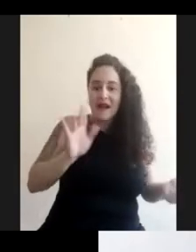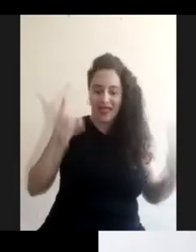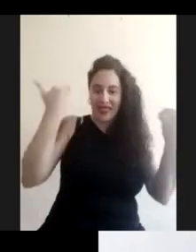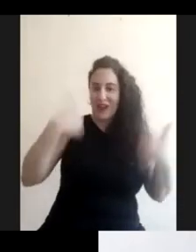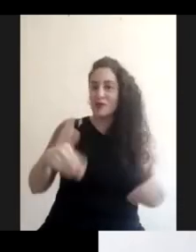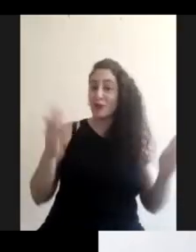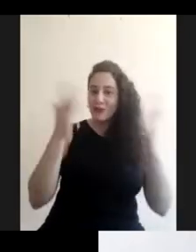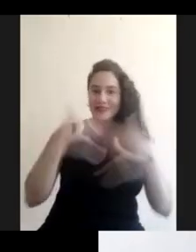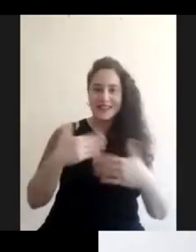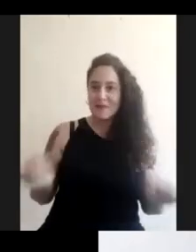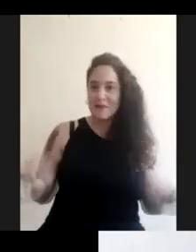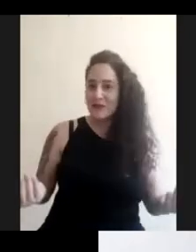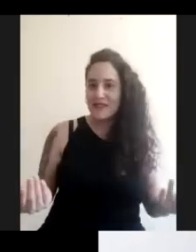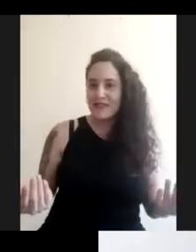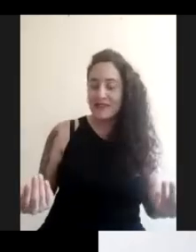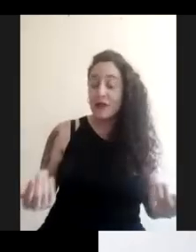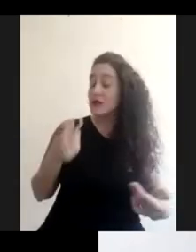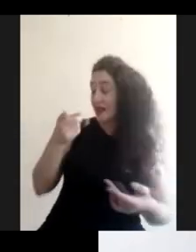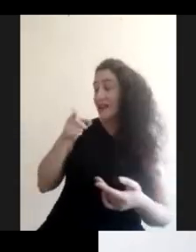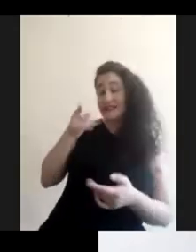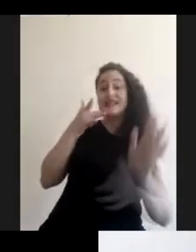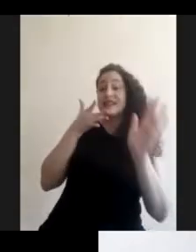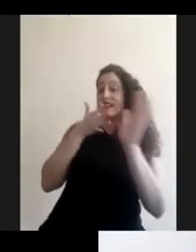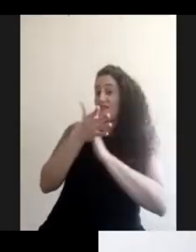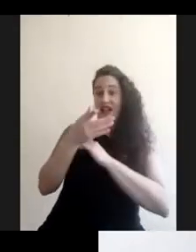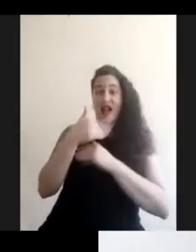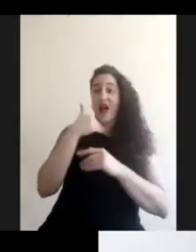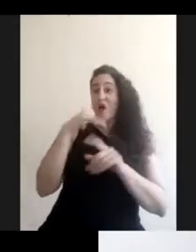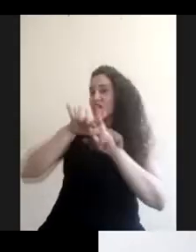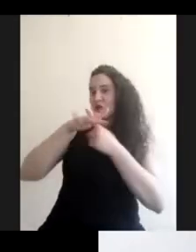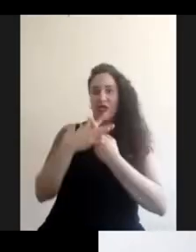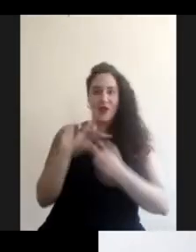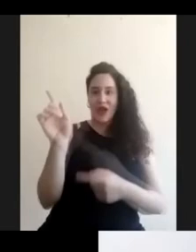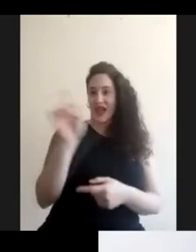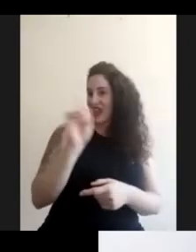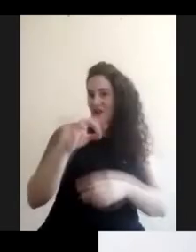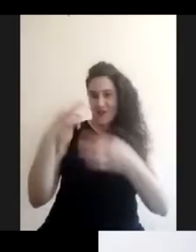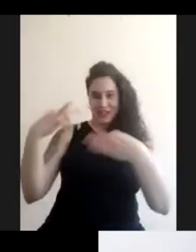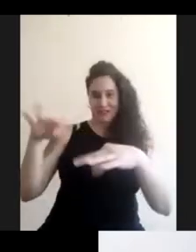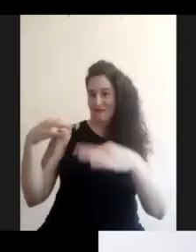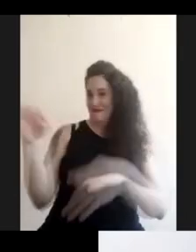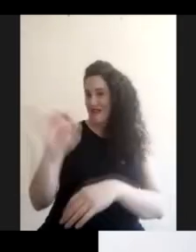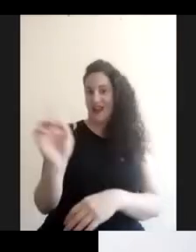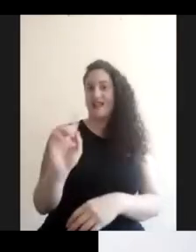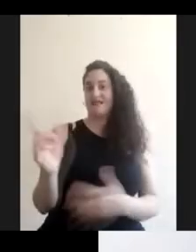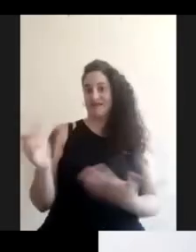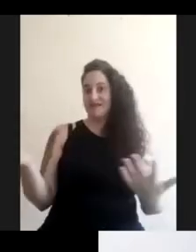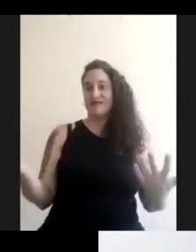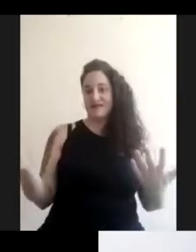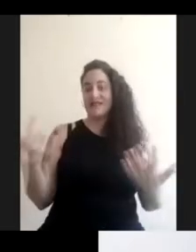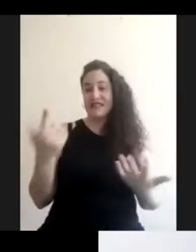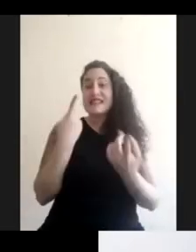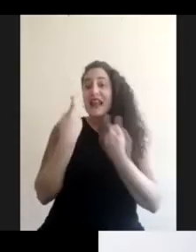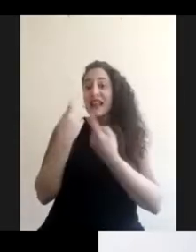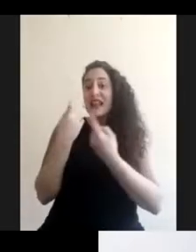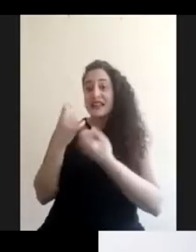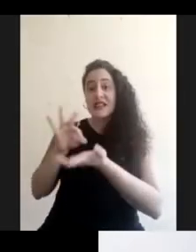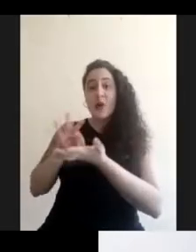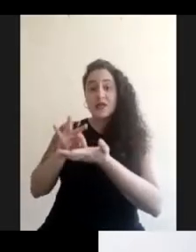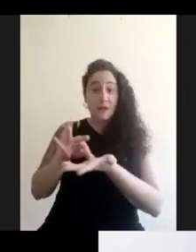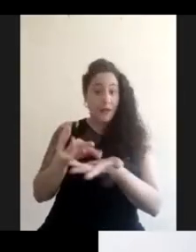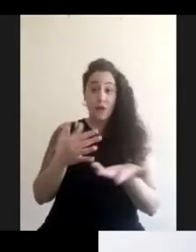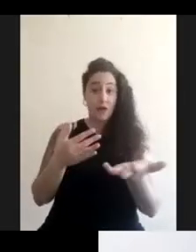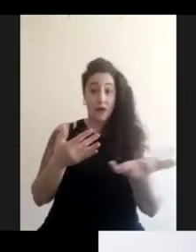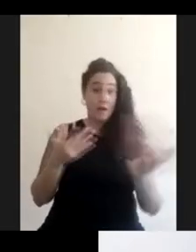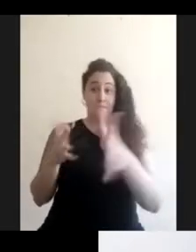mucho. Una irregularidad total en la forma de contratar, o sencillamente se ve que se necesita un servicio, más o menos lo que